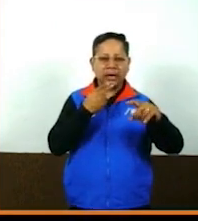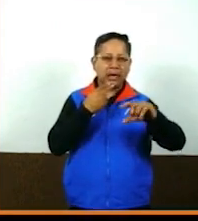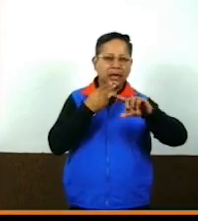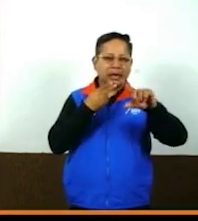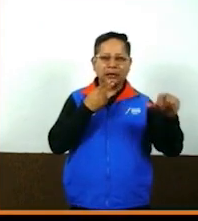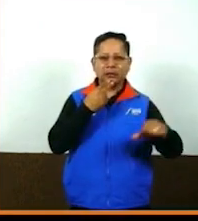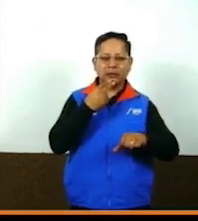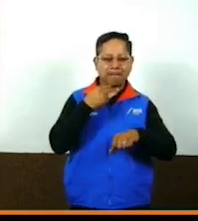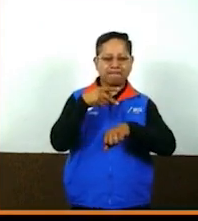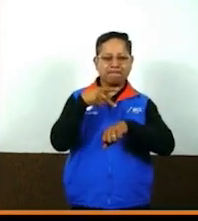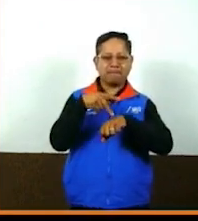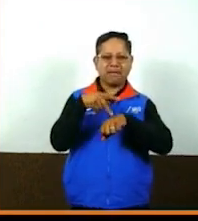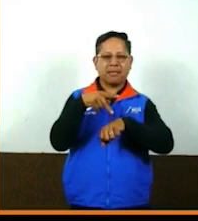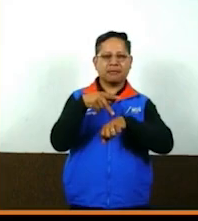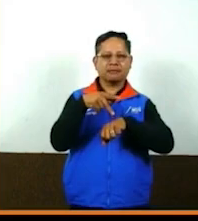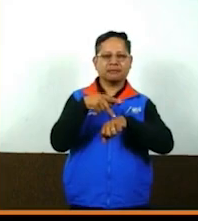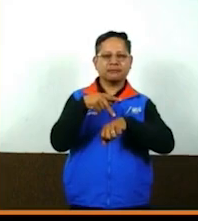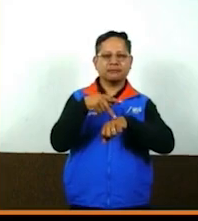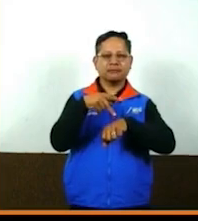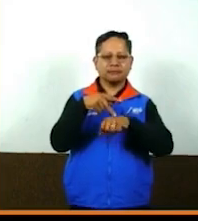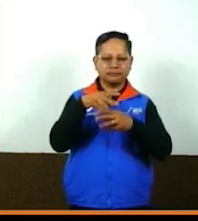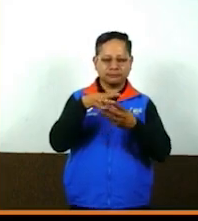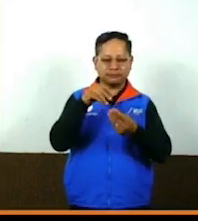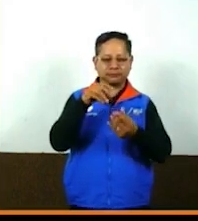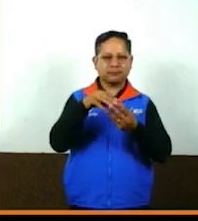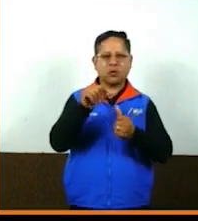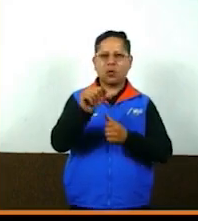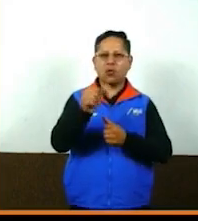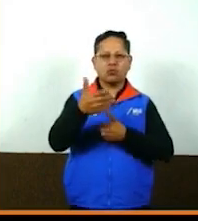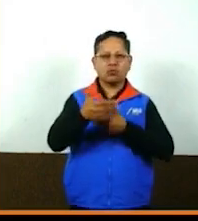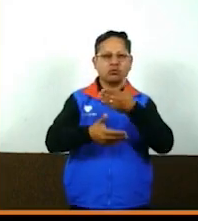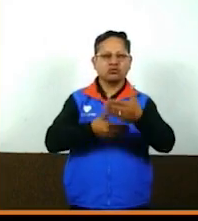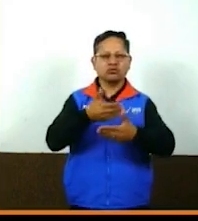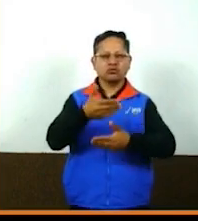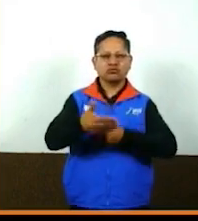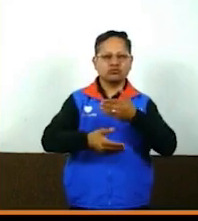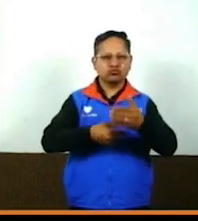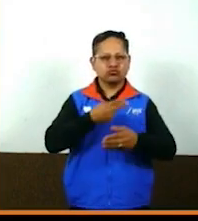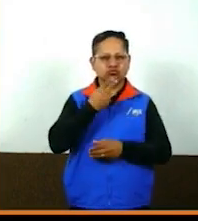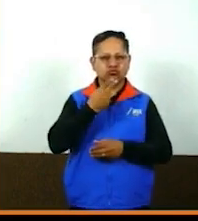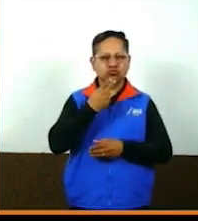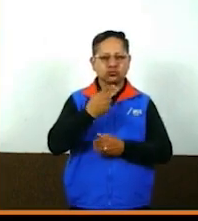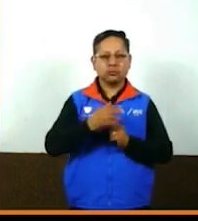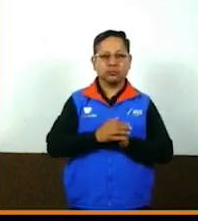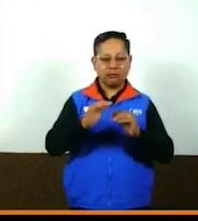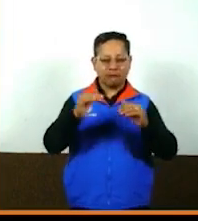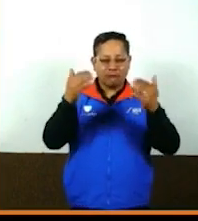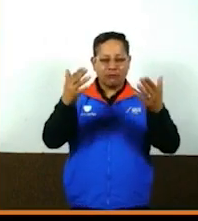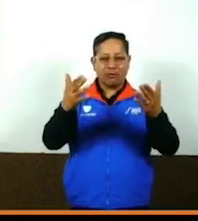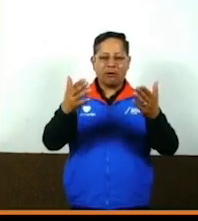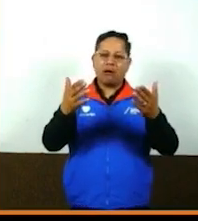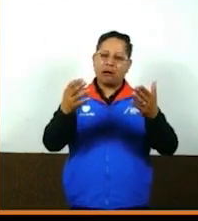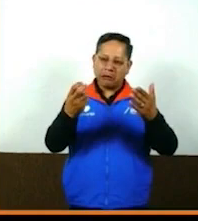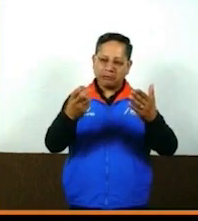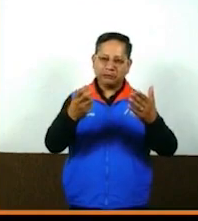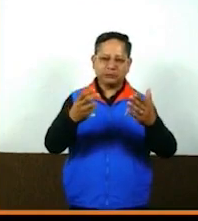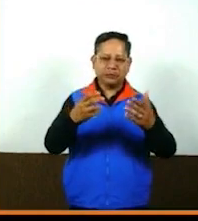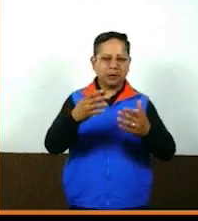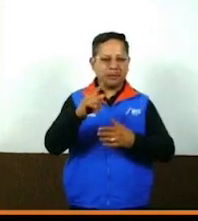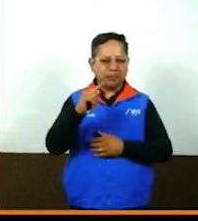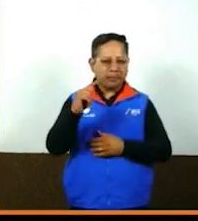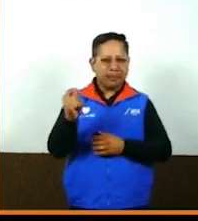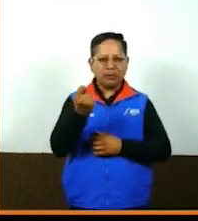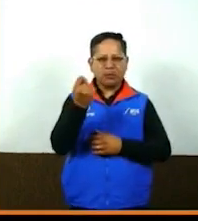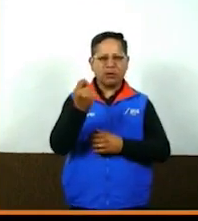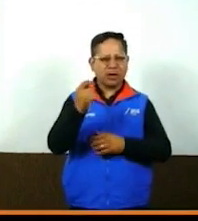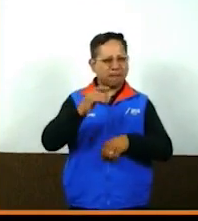y este remanente que es la piedra caliza se utiliza en otros procesos al exterior de la fábrica. Entonces seguimos invirtiendo en